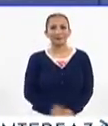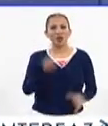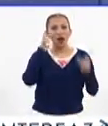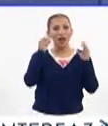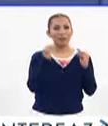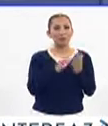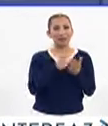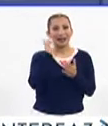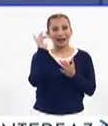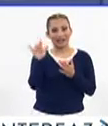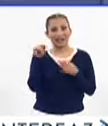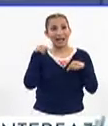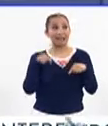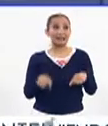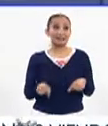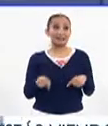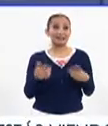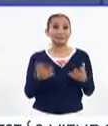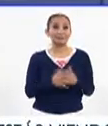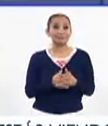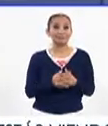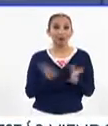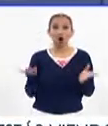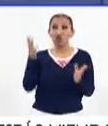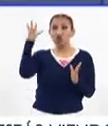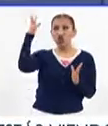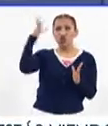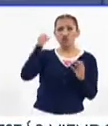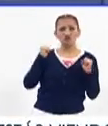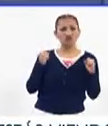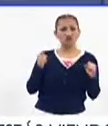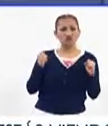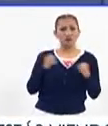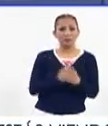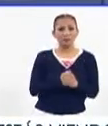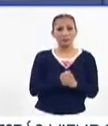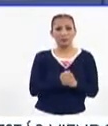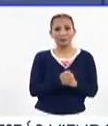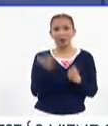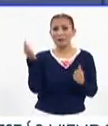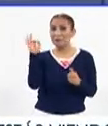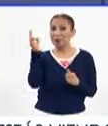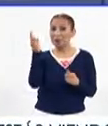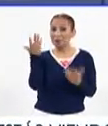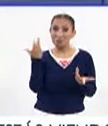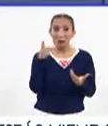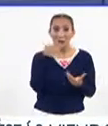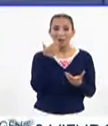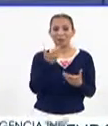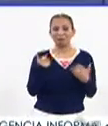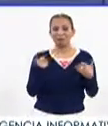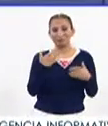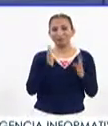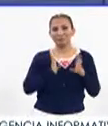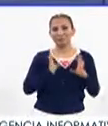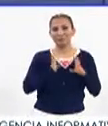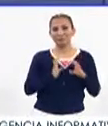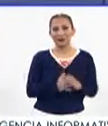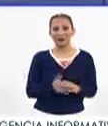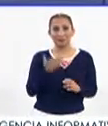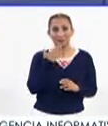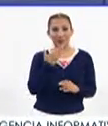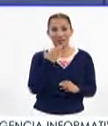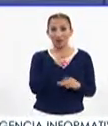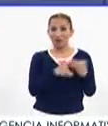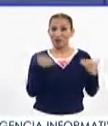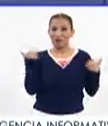tal? Muchas gracias. Pues acá con un sol muy soleado en pleno febrero, pero muy a gusto. No, pues qué a